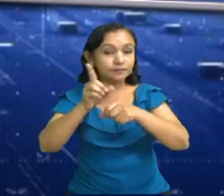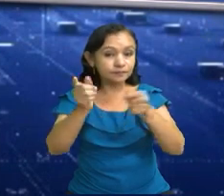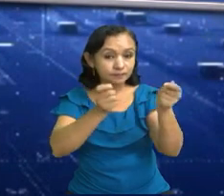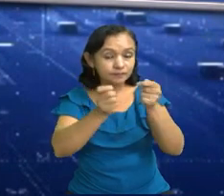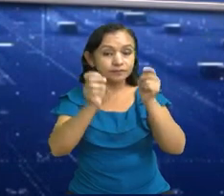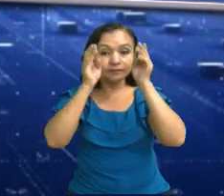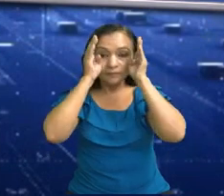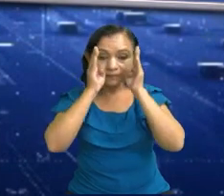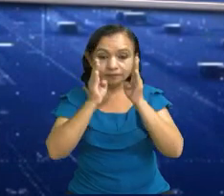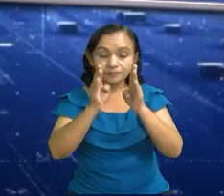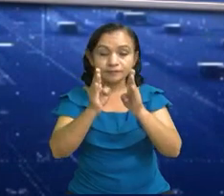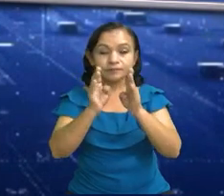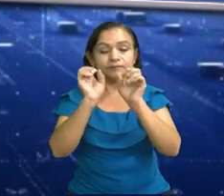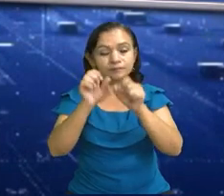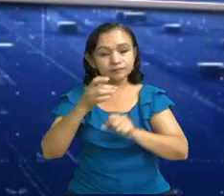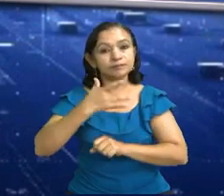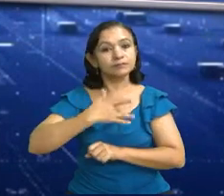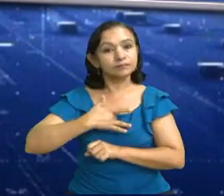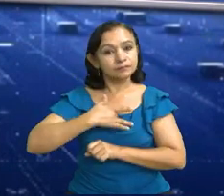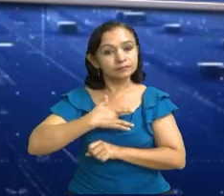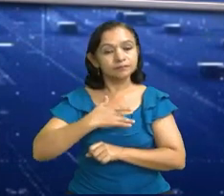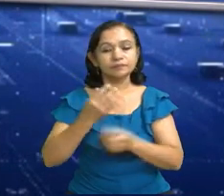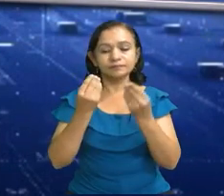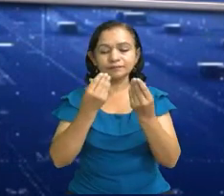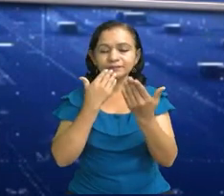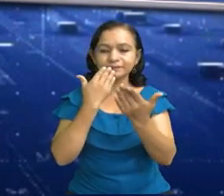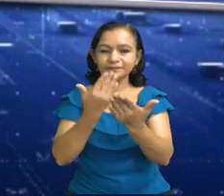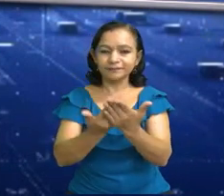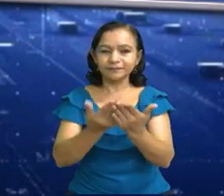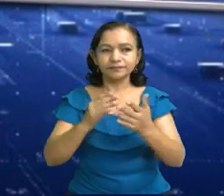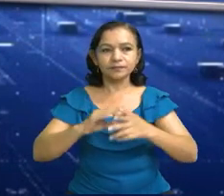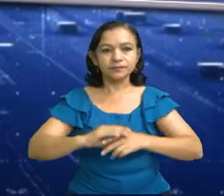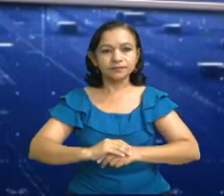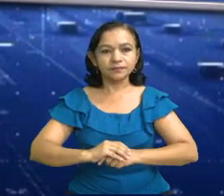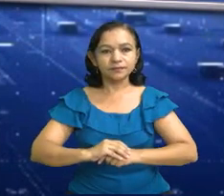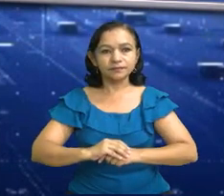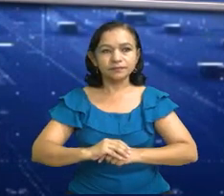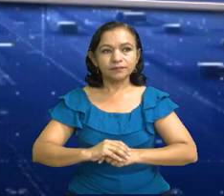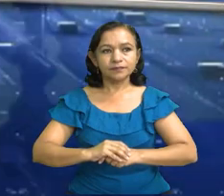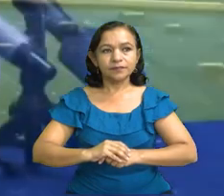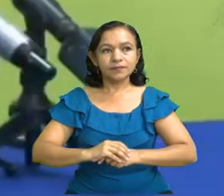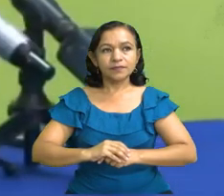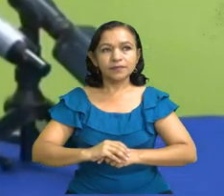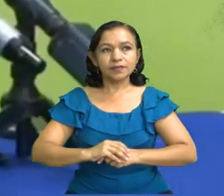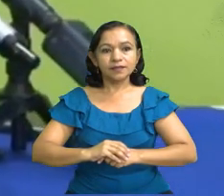la atención si fuese necesario. Muchísimas gracias.